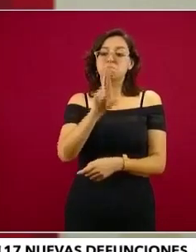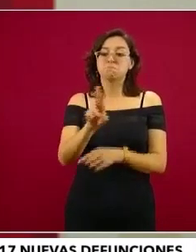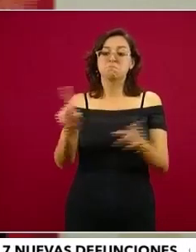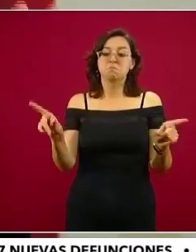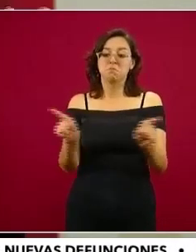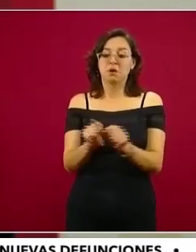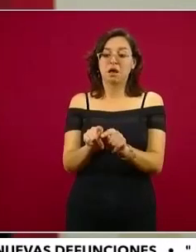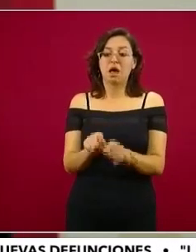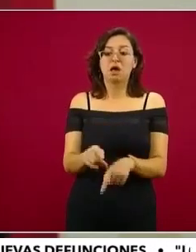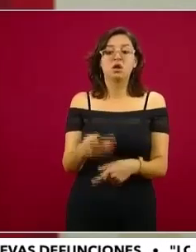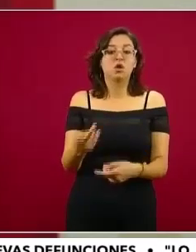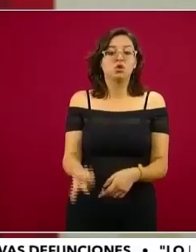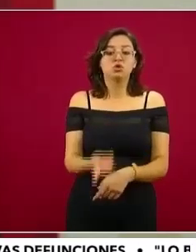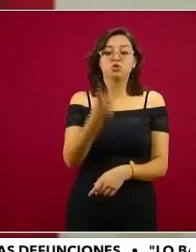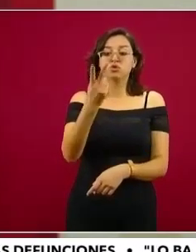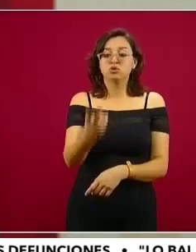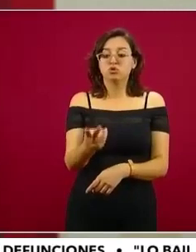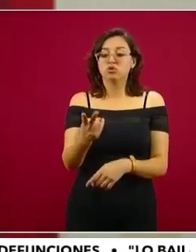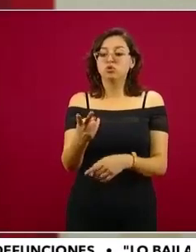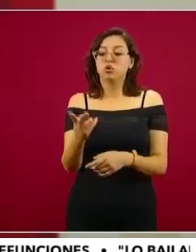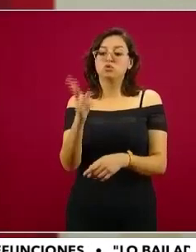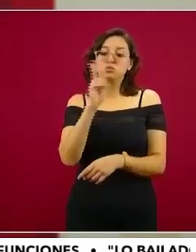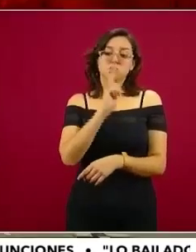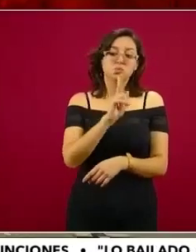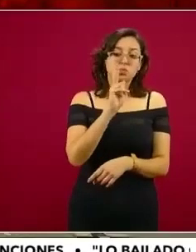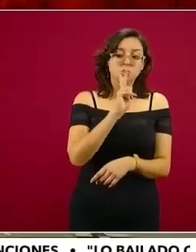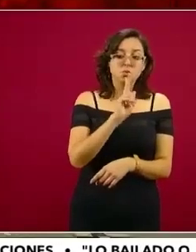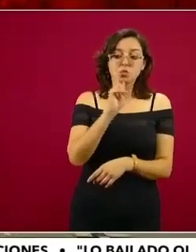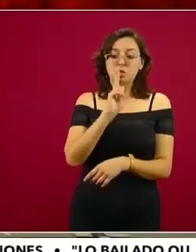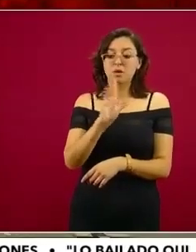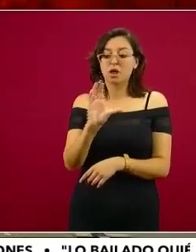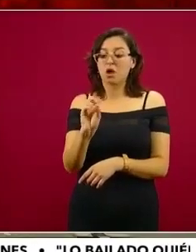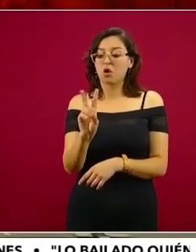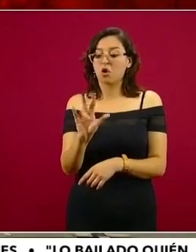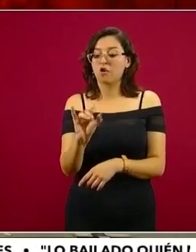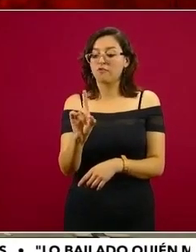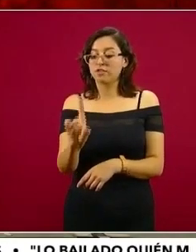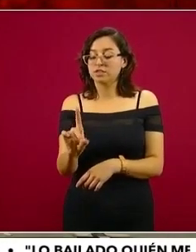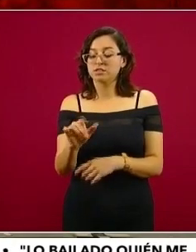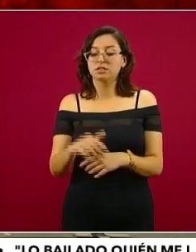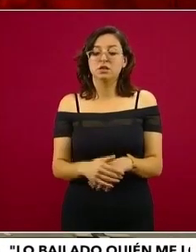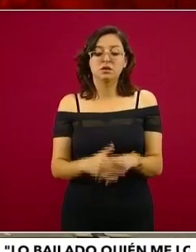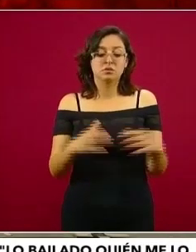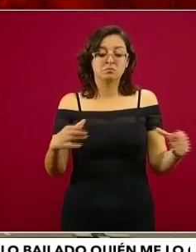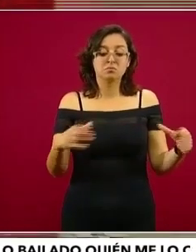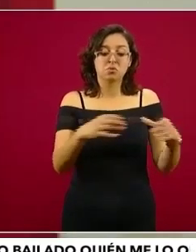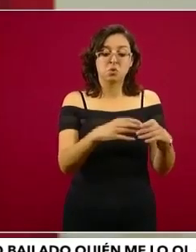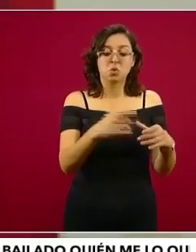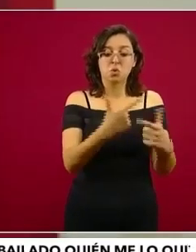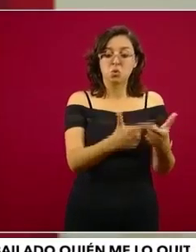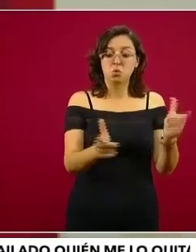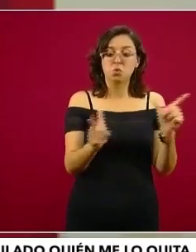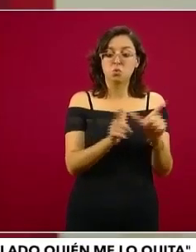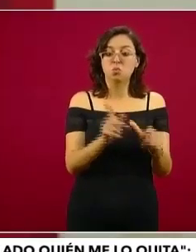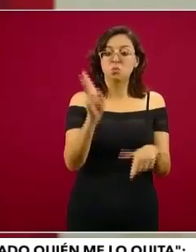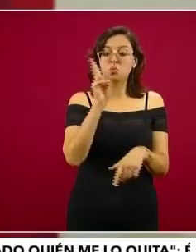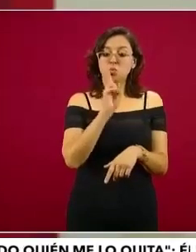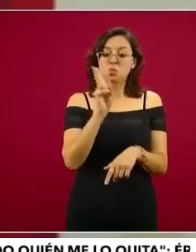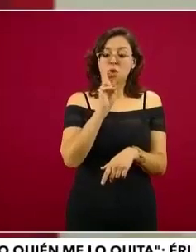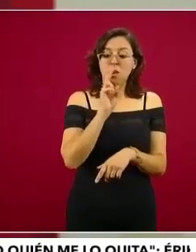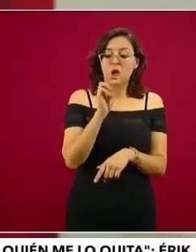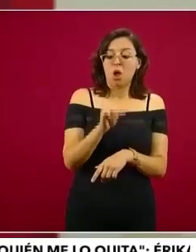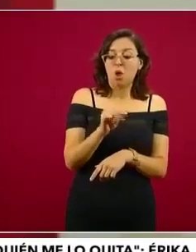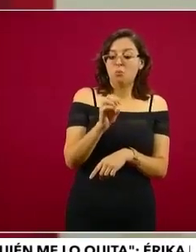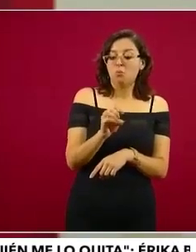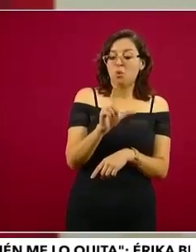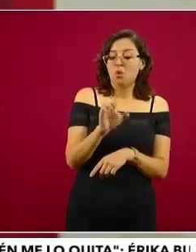Tenemos 2 grandes grupos de pruebas posibles para COVID. El primer grupo son pruebas que llamamos pruebas moleculares